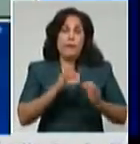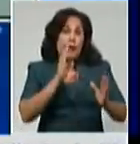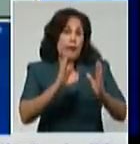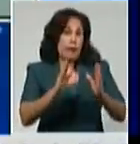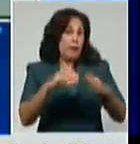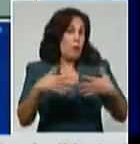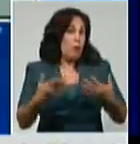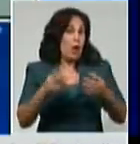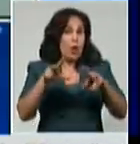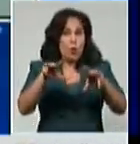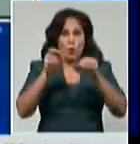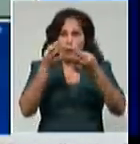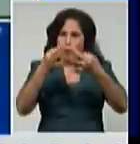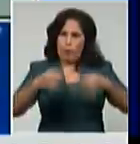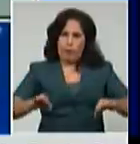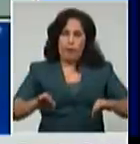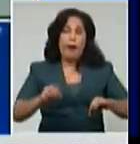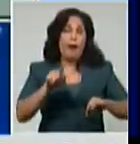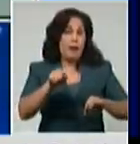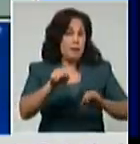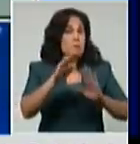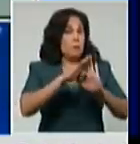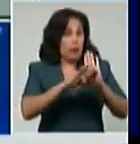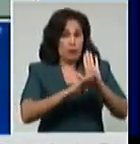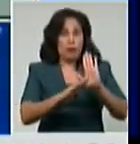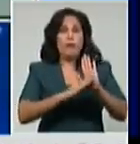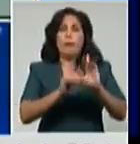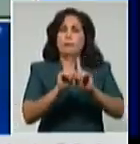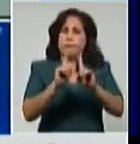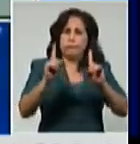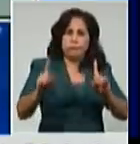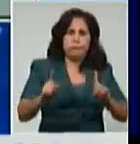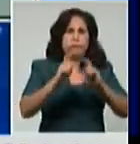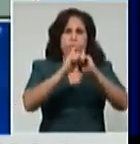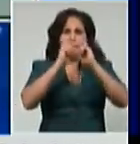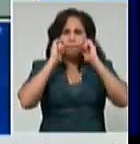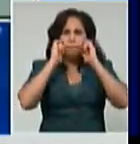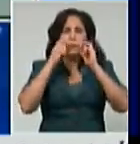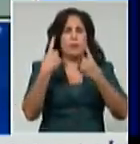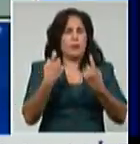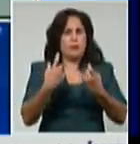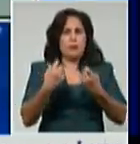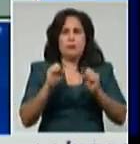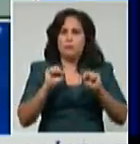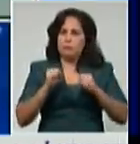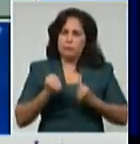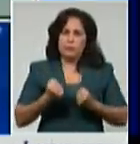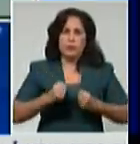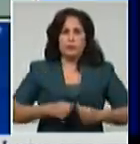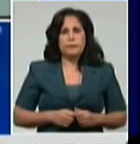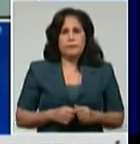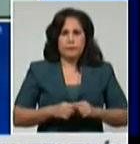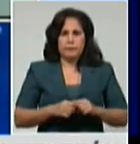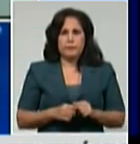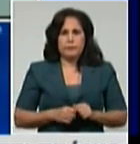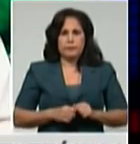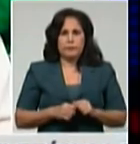normalidad, aplicando las medidas que están en correspondencia con estos territorios.